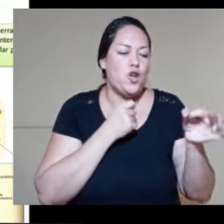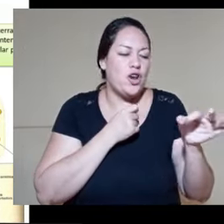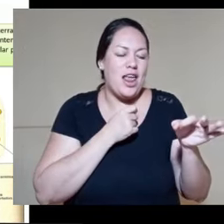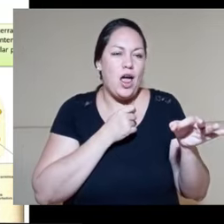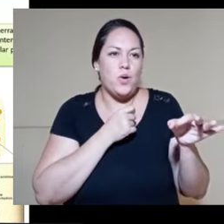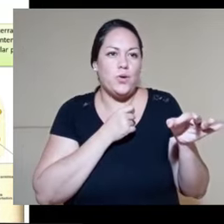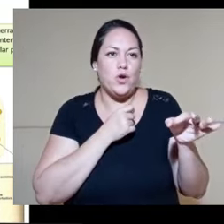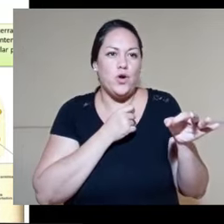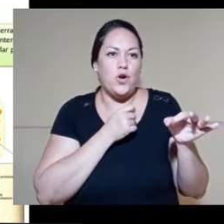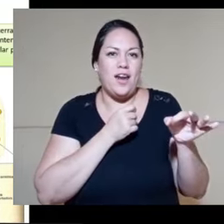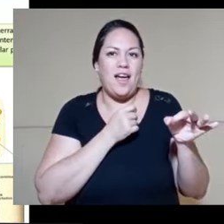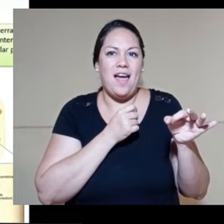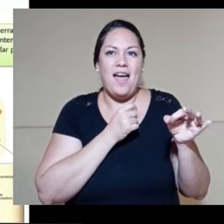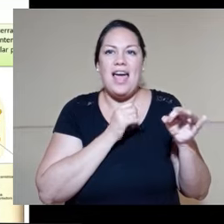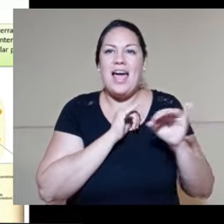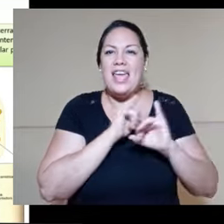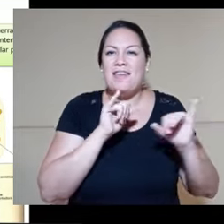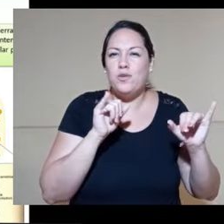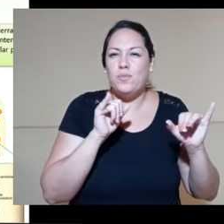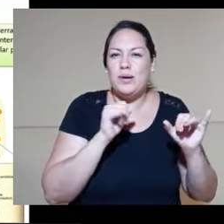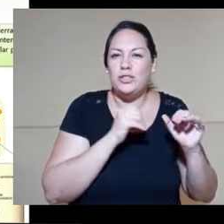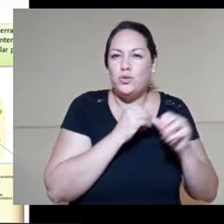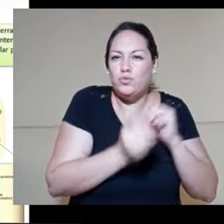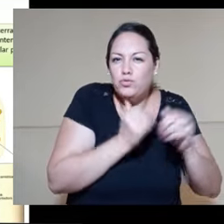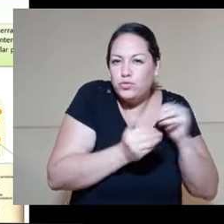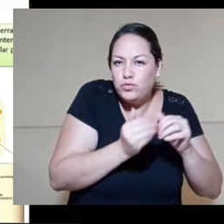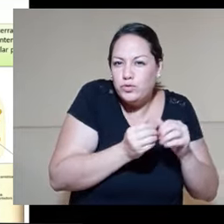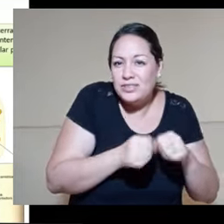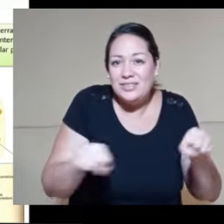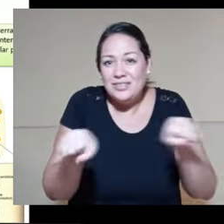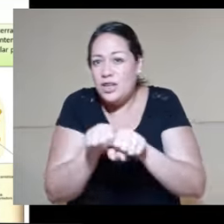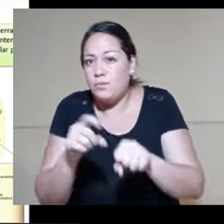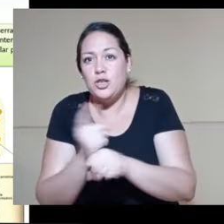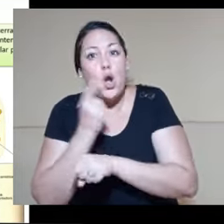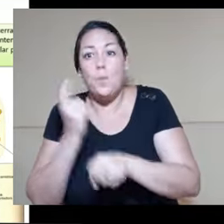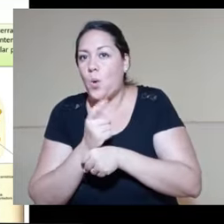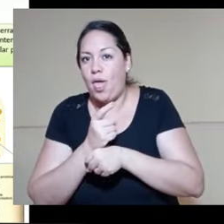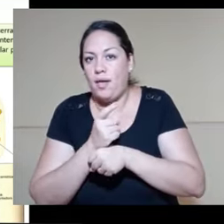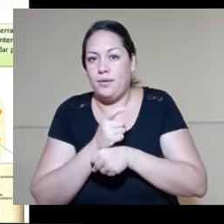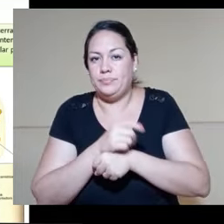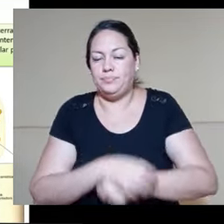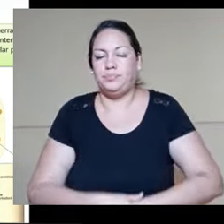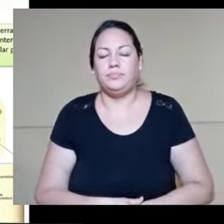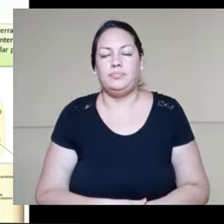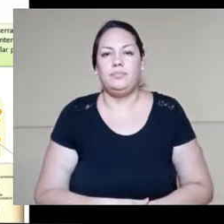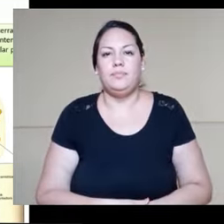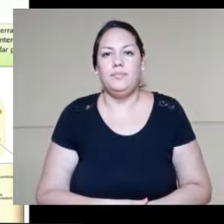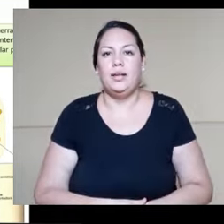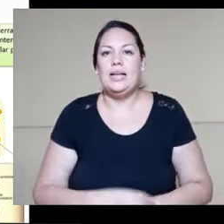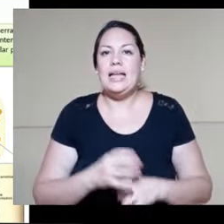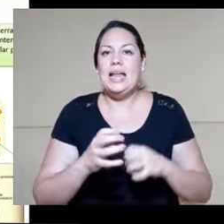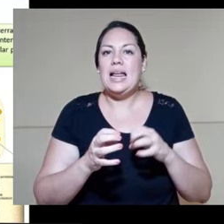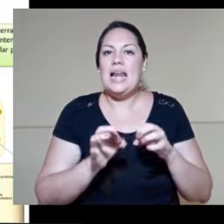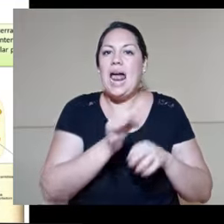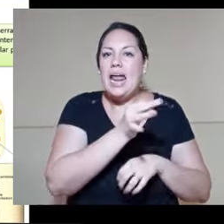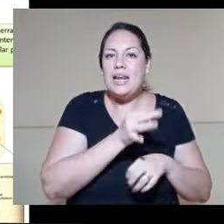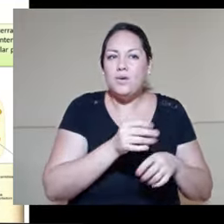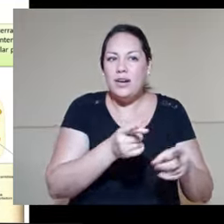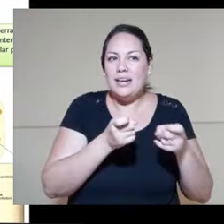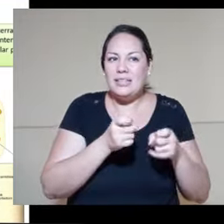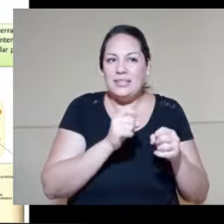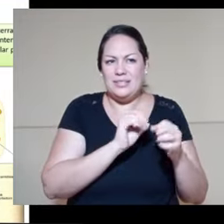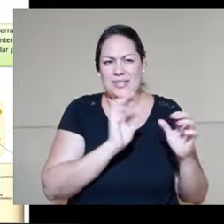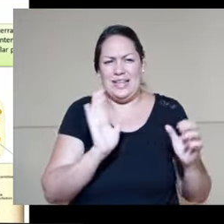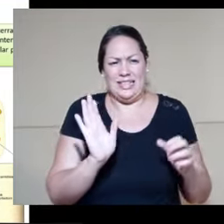producir la sinapsis. Pero si la neurona no puede producir neurotransmisor, no va a poder hacer sinapsis.